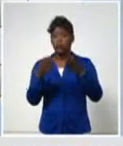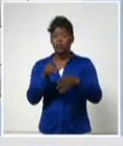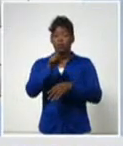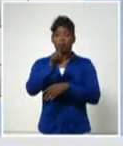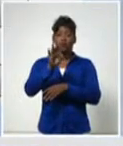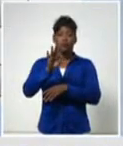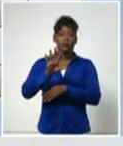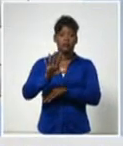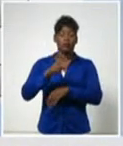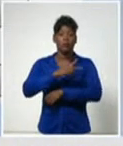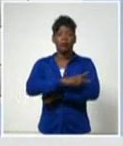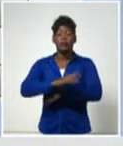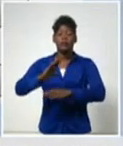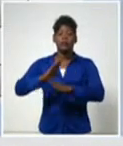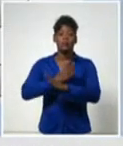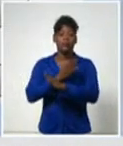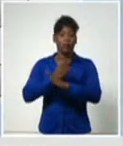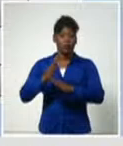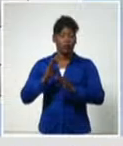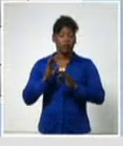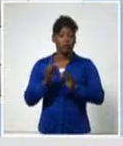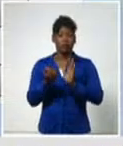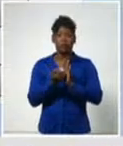naciones. El total de confirmados